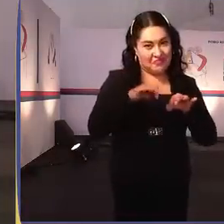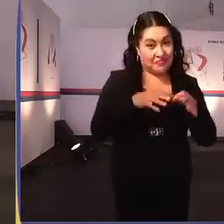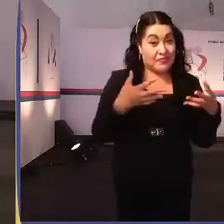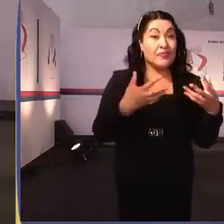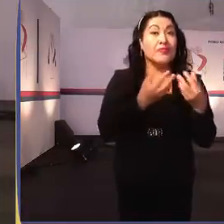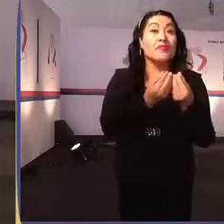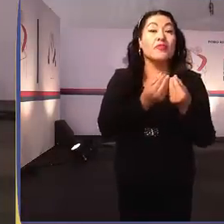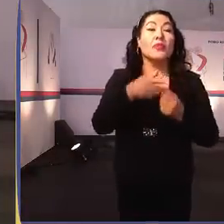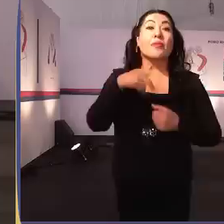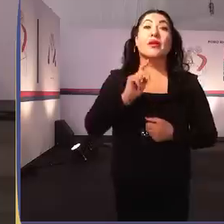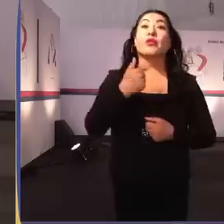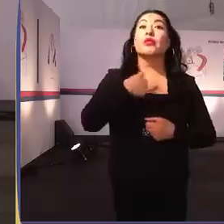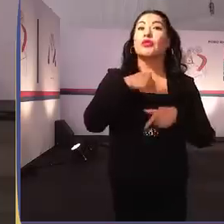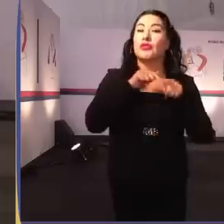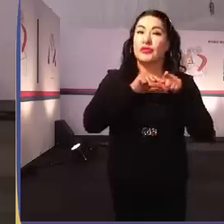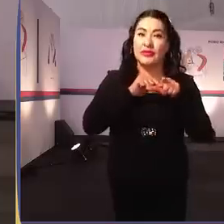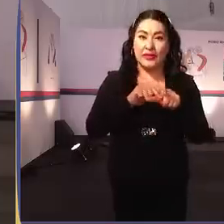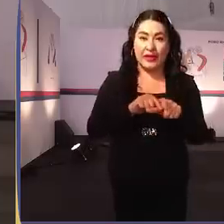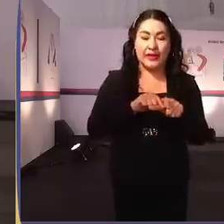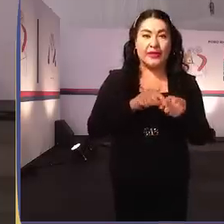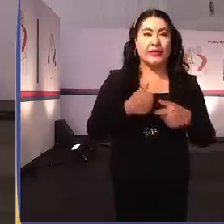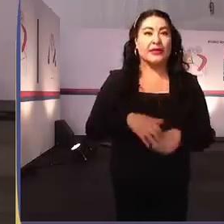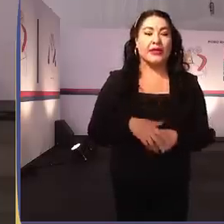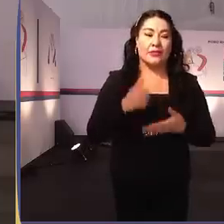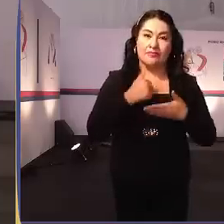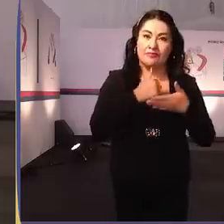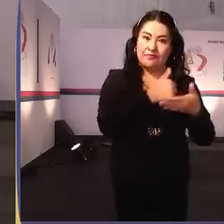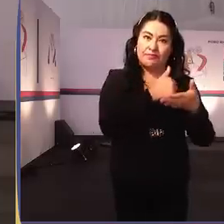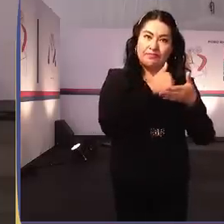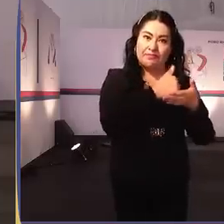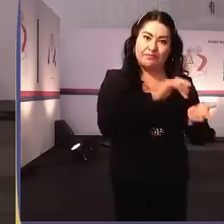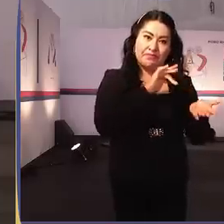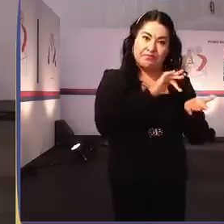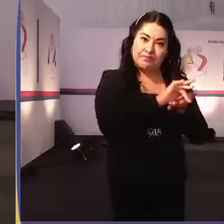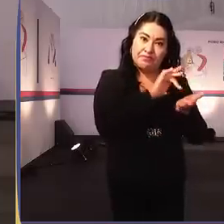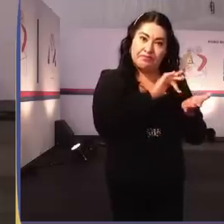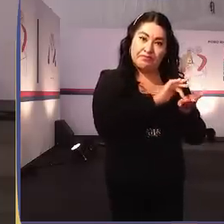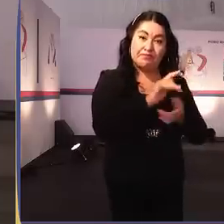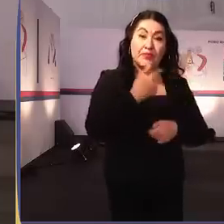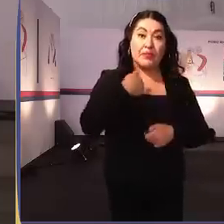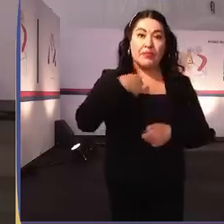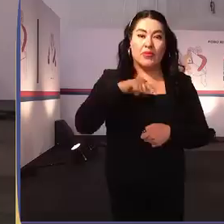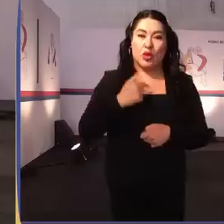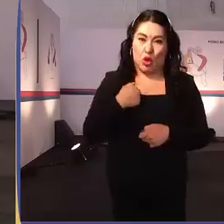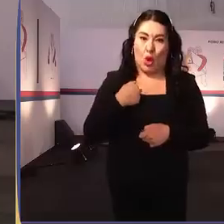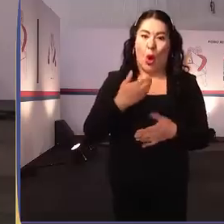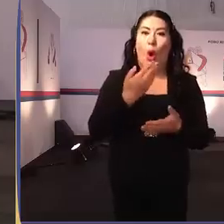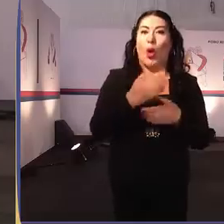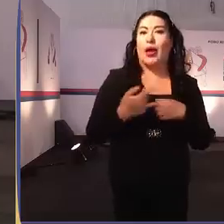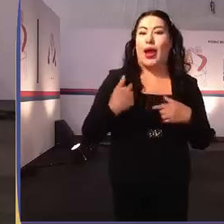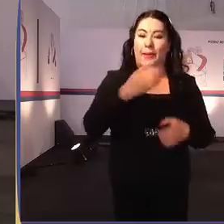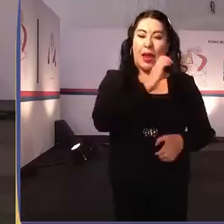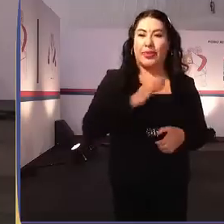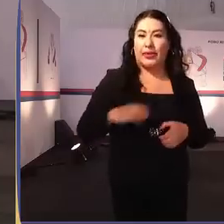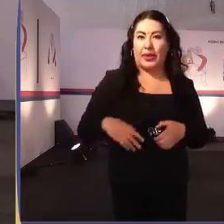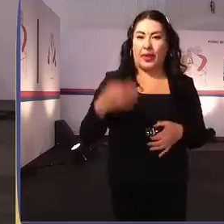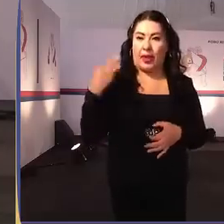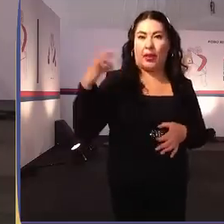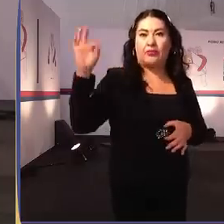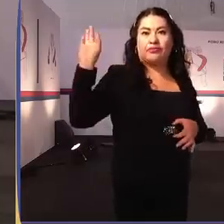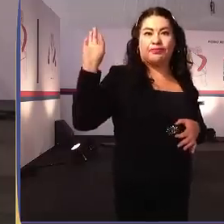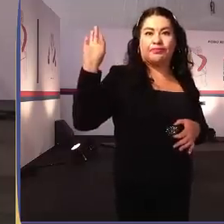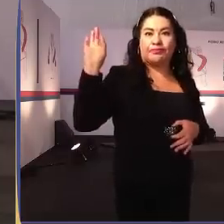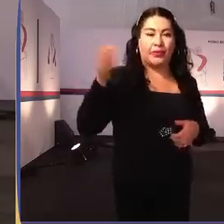yo continuaría desde donde pudiera ayudando. Nada más, y que no me iba a proponer para ninguna cosa de esas actividades.